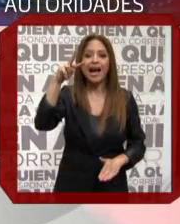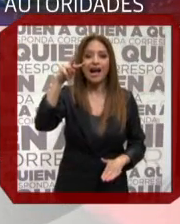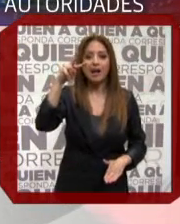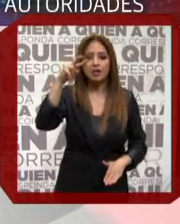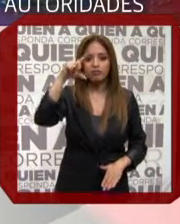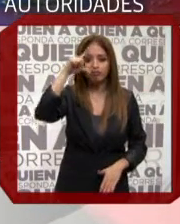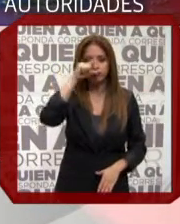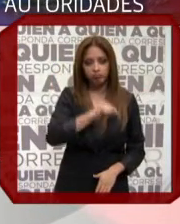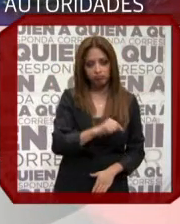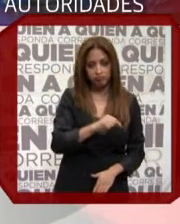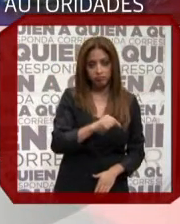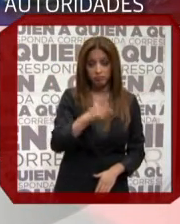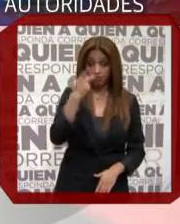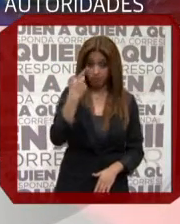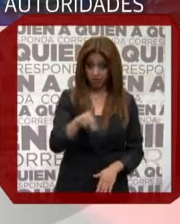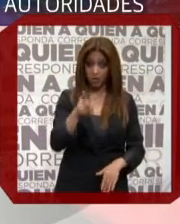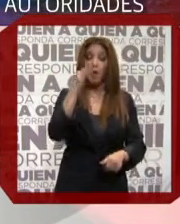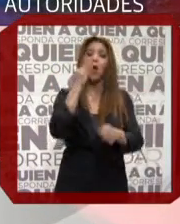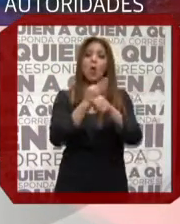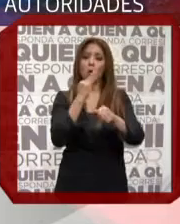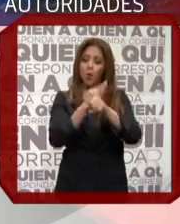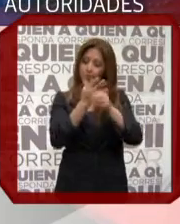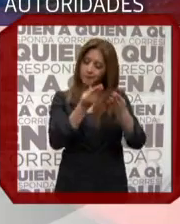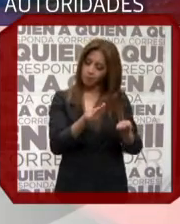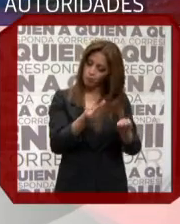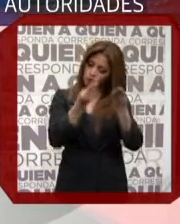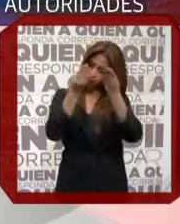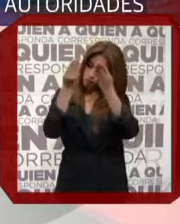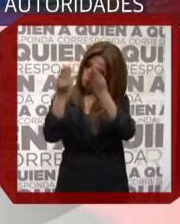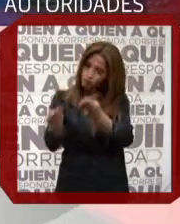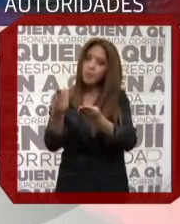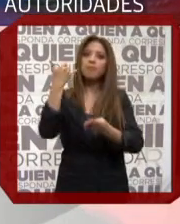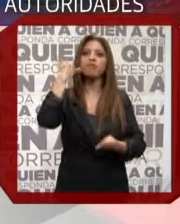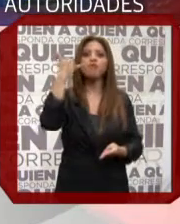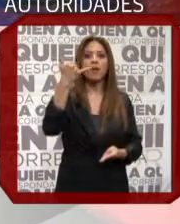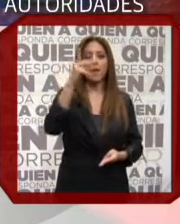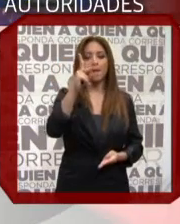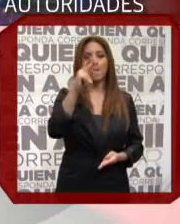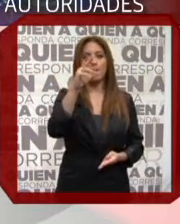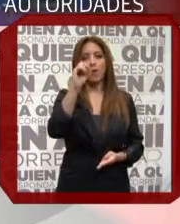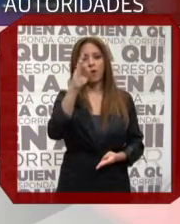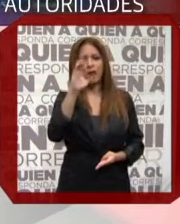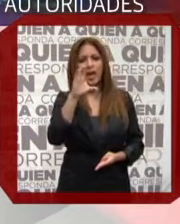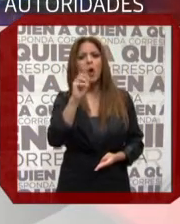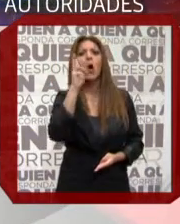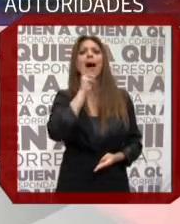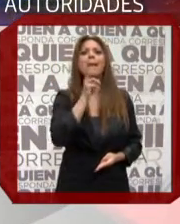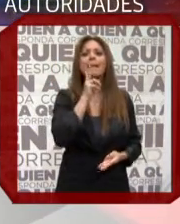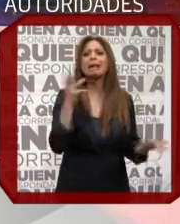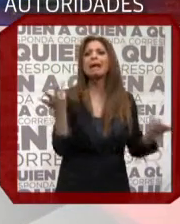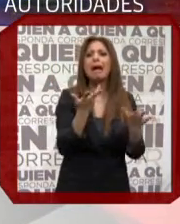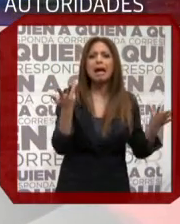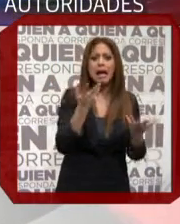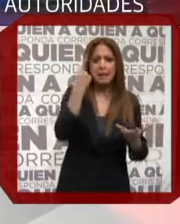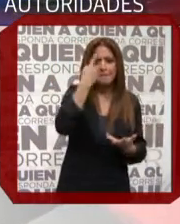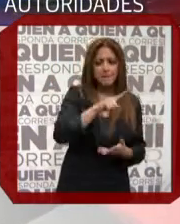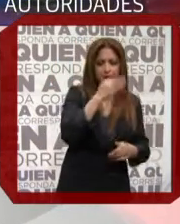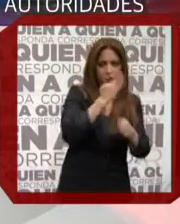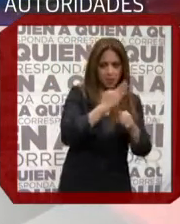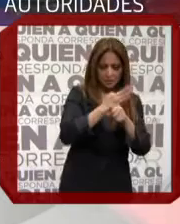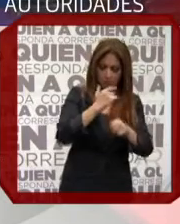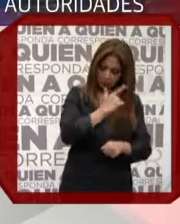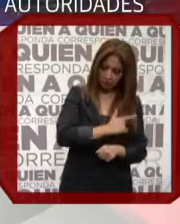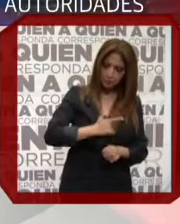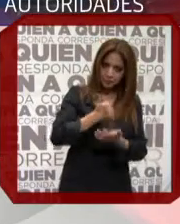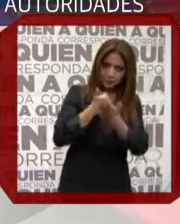precaución, pero nosotros ahorita mismo vamos a canalizar el caso, vamos a hablar a la Profeco y vamos a ver qué se puede hacer en este caso. Con muchísimo